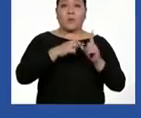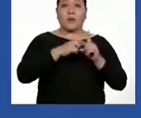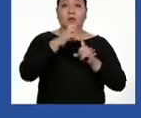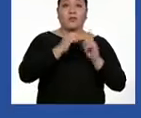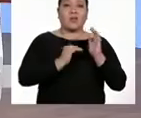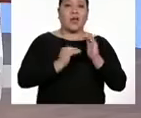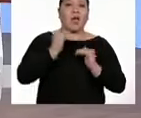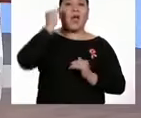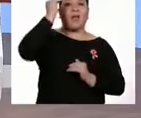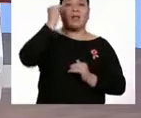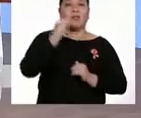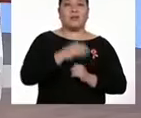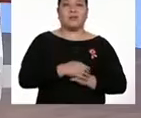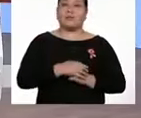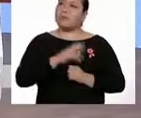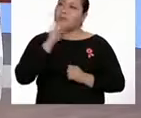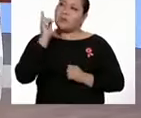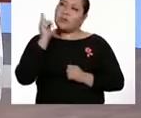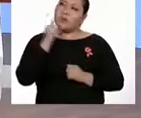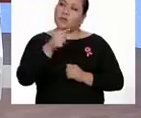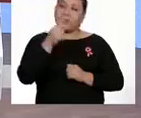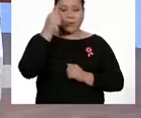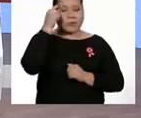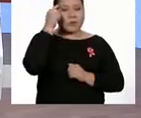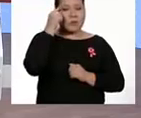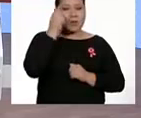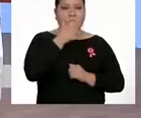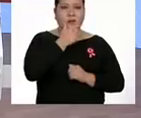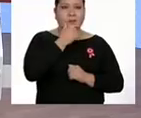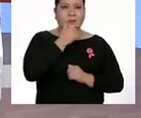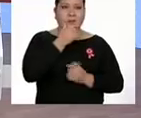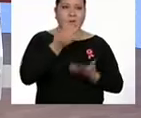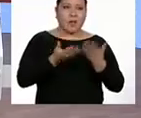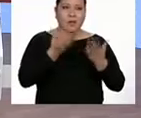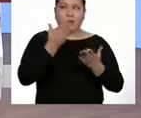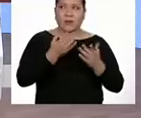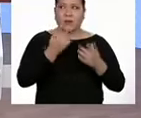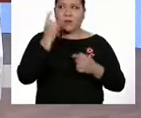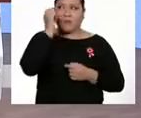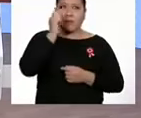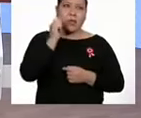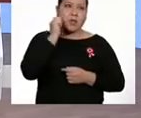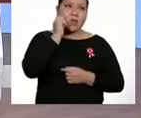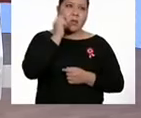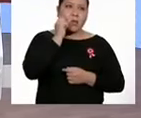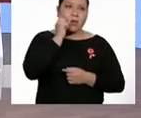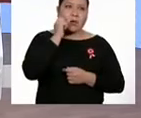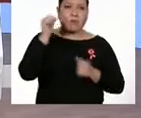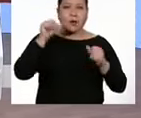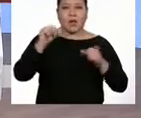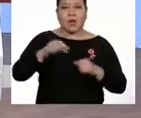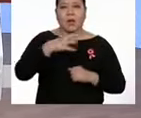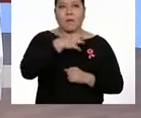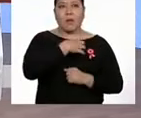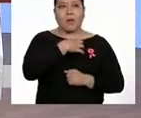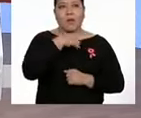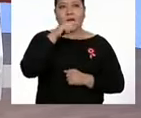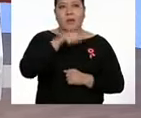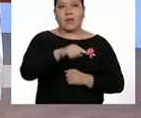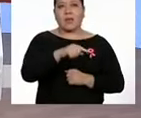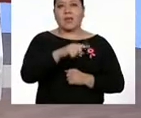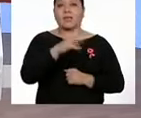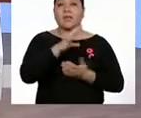alta. Profe, ahora que me pongo a pensar, quizás mi tía se descuidó un poco en mayo porque en ese mes fue